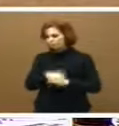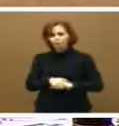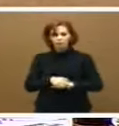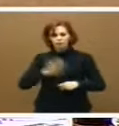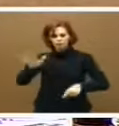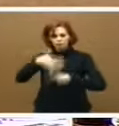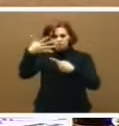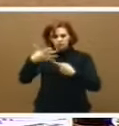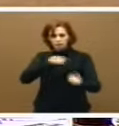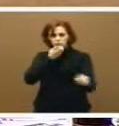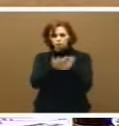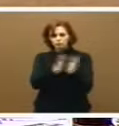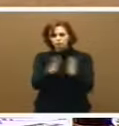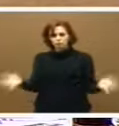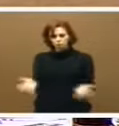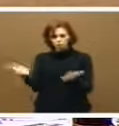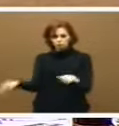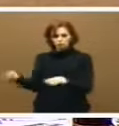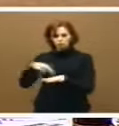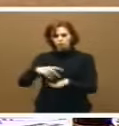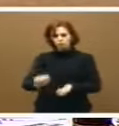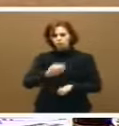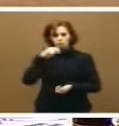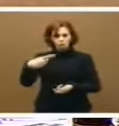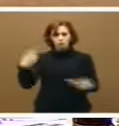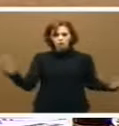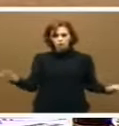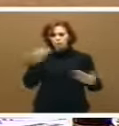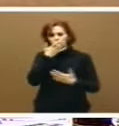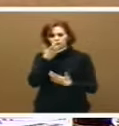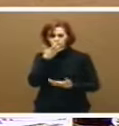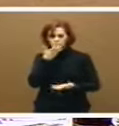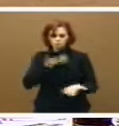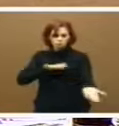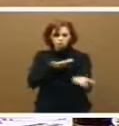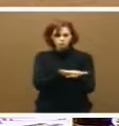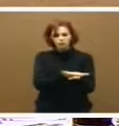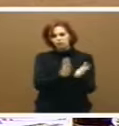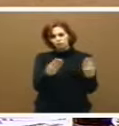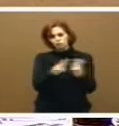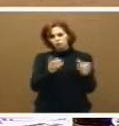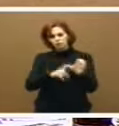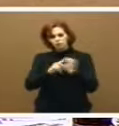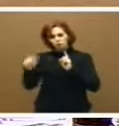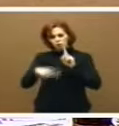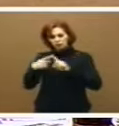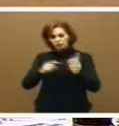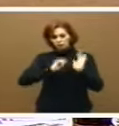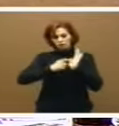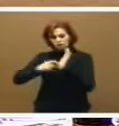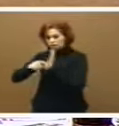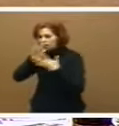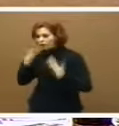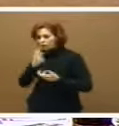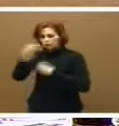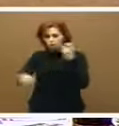Sexto, propuestas de impulso ante el pleno. Primera propuesta de impulso, instando a la Junta de Extremadura a modificar la legislación vigente para